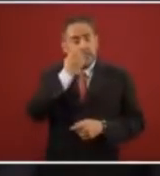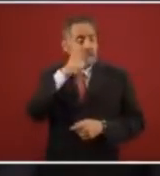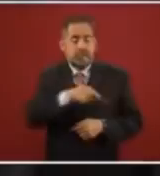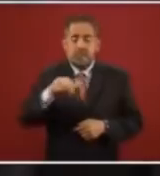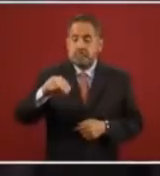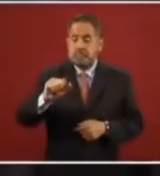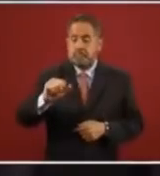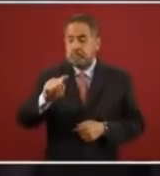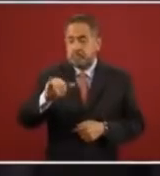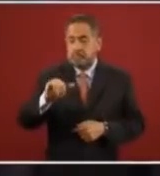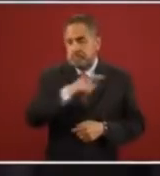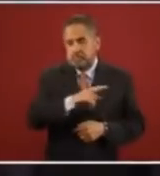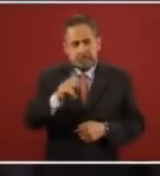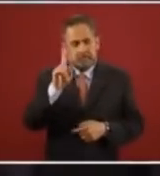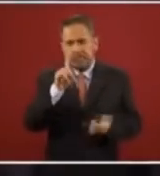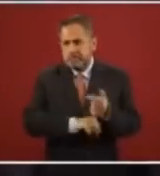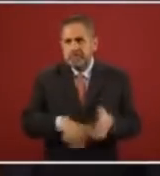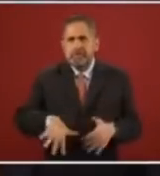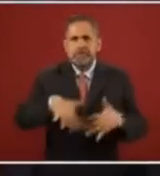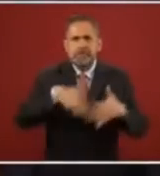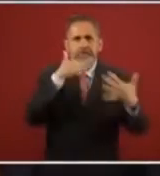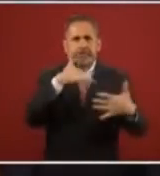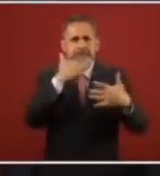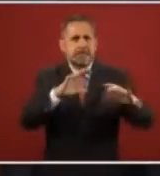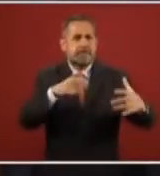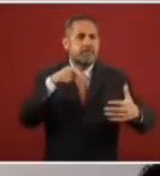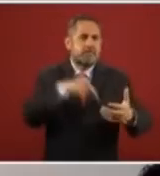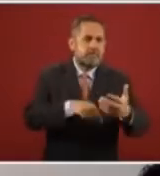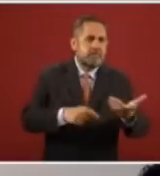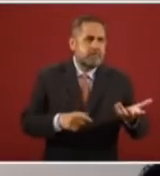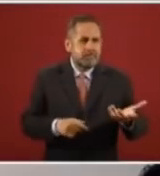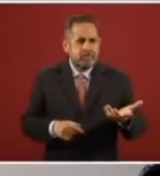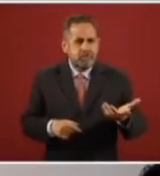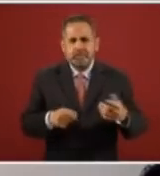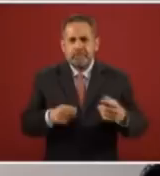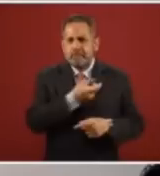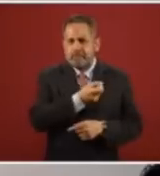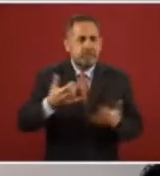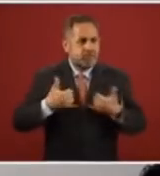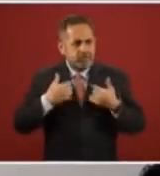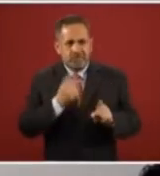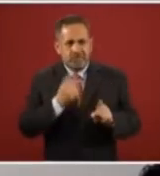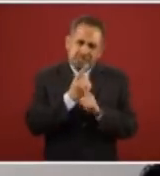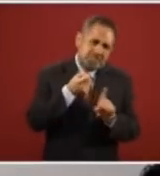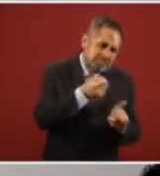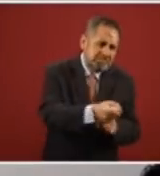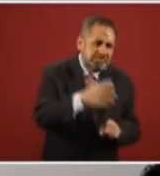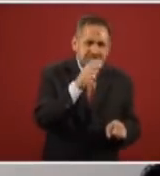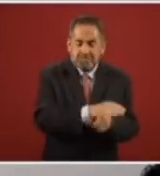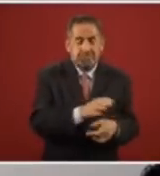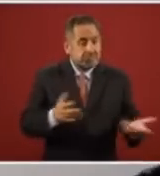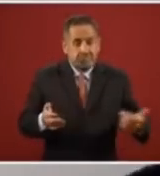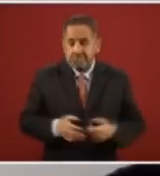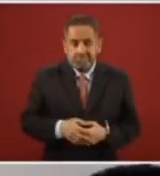también tienen una gran corrupción. Violados, muchachos golpeados, en fin, y los